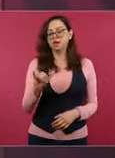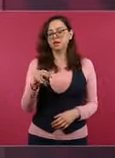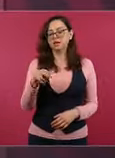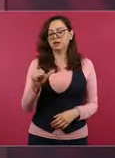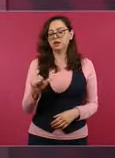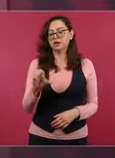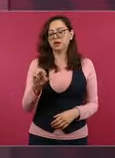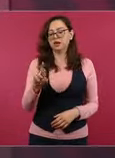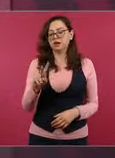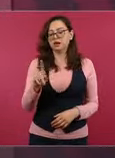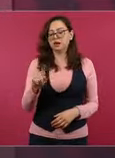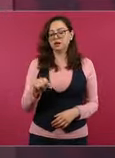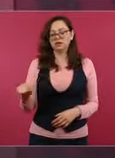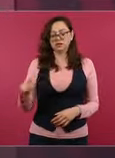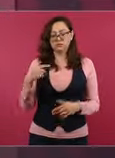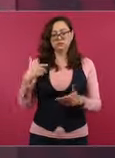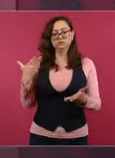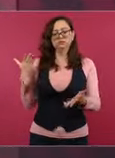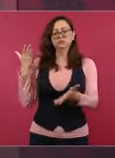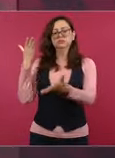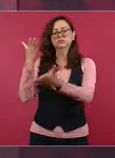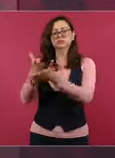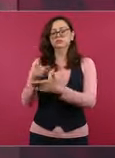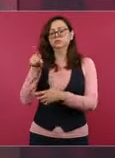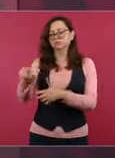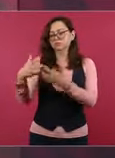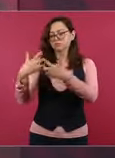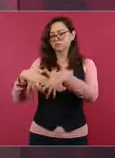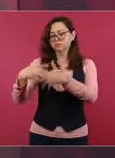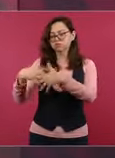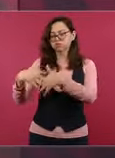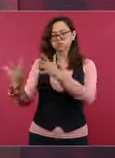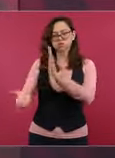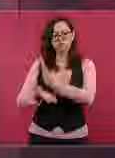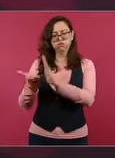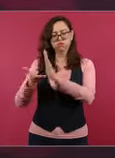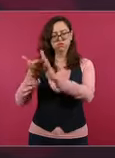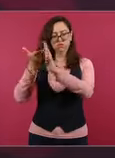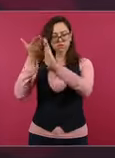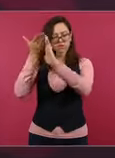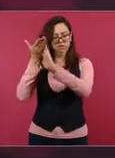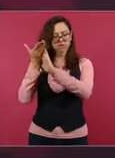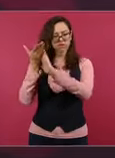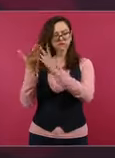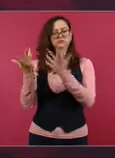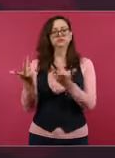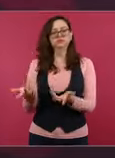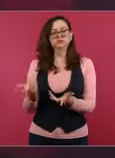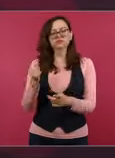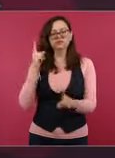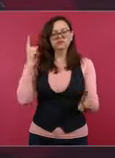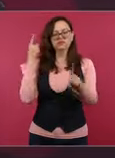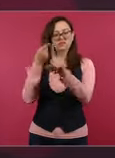construyendo una coquizadora para